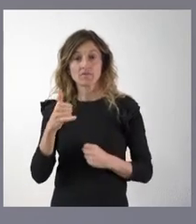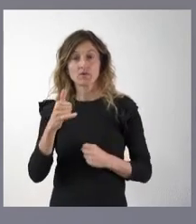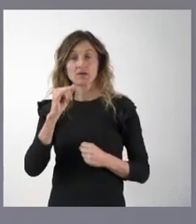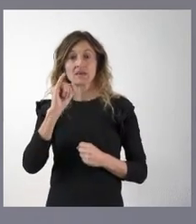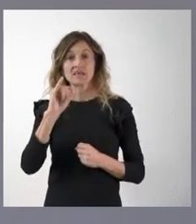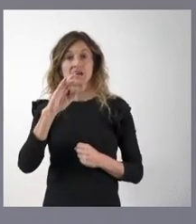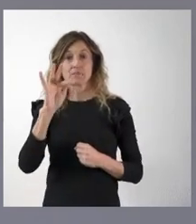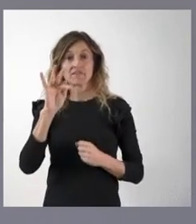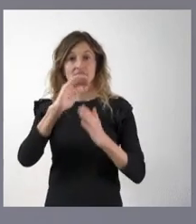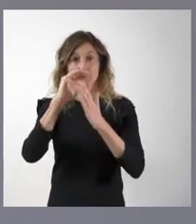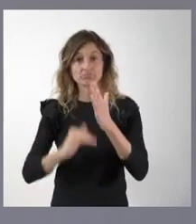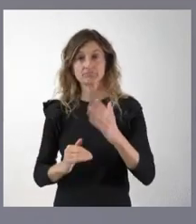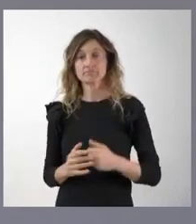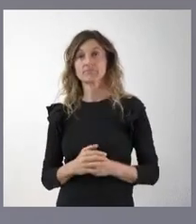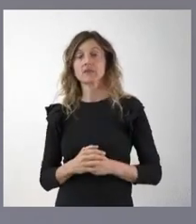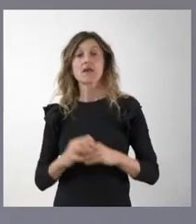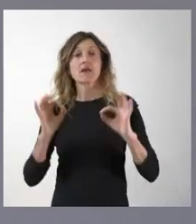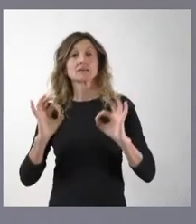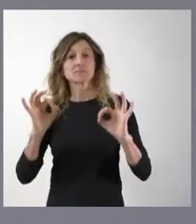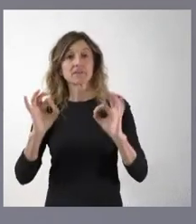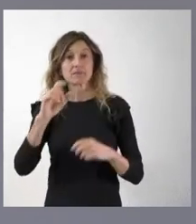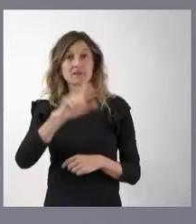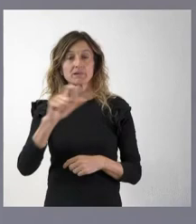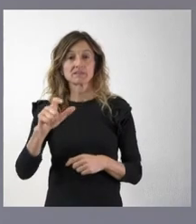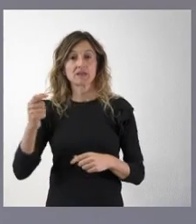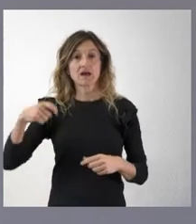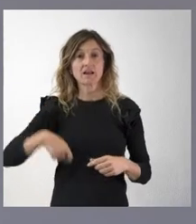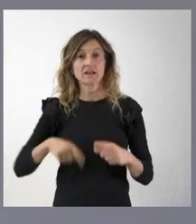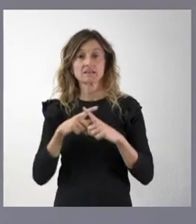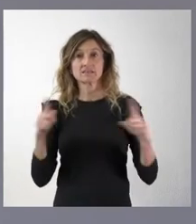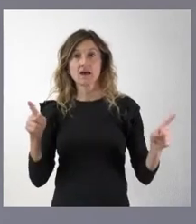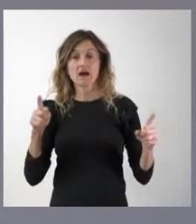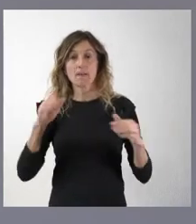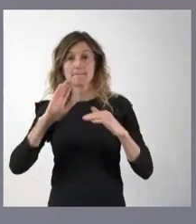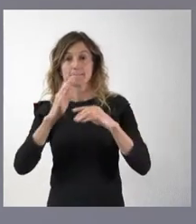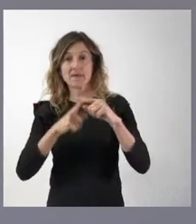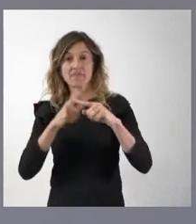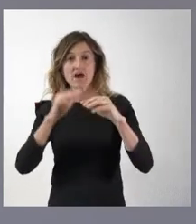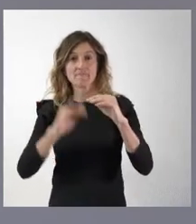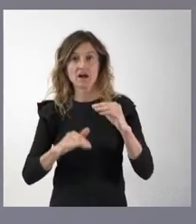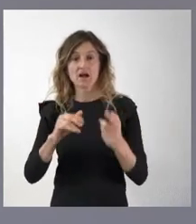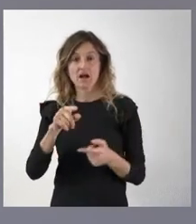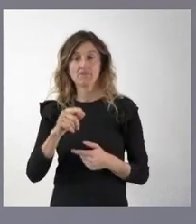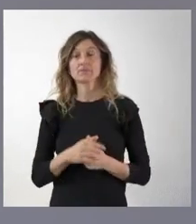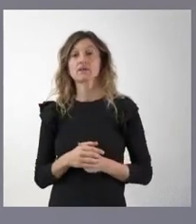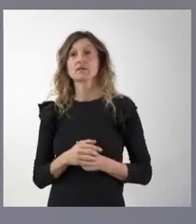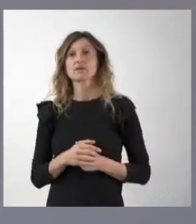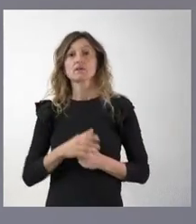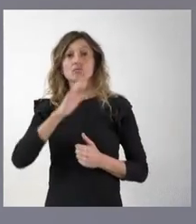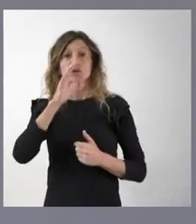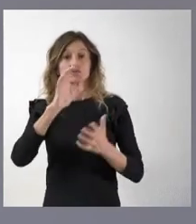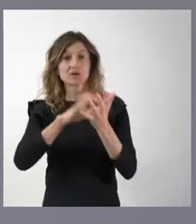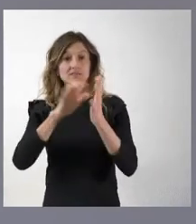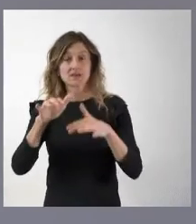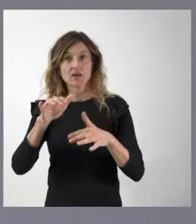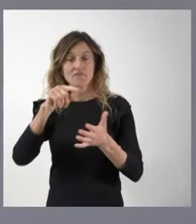todas las personas de Castilla y león especialmente para aquellas personas con renta media y renta baja por eso en Castilla y león hemos hecho una rebaja fiscal